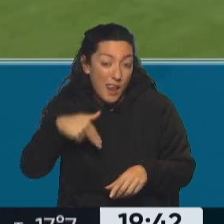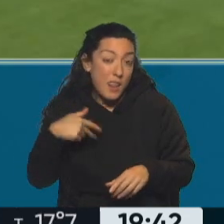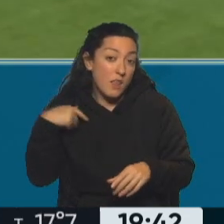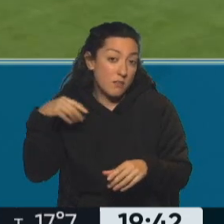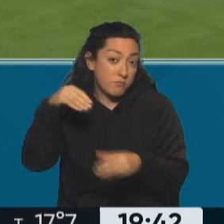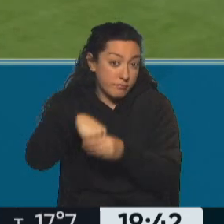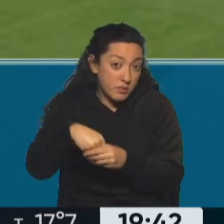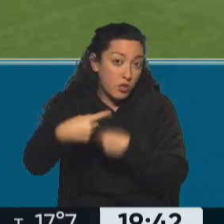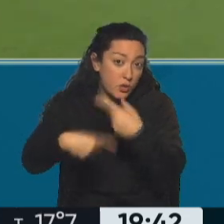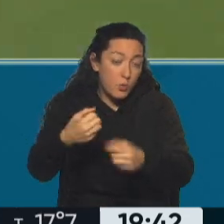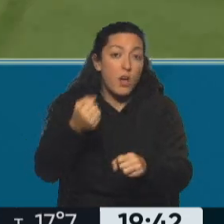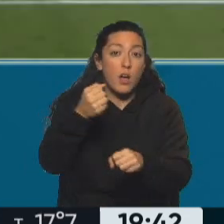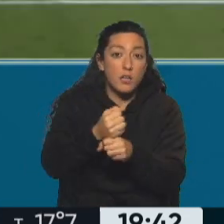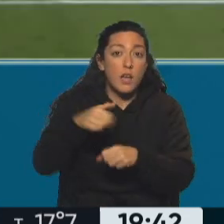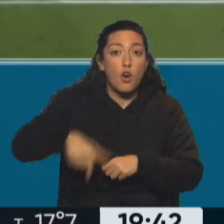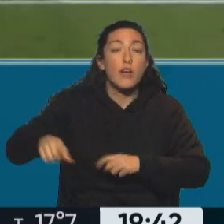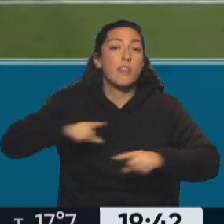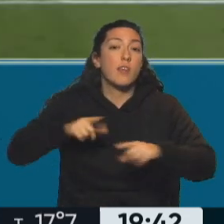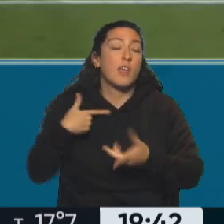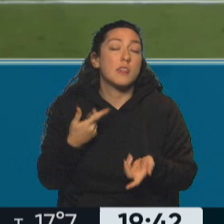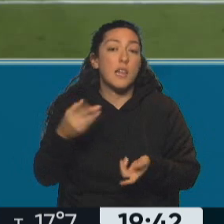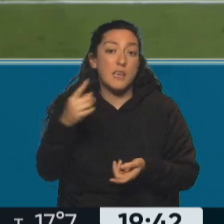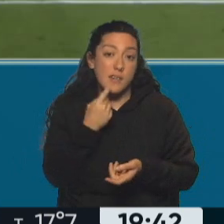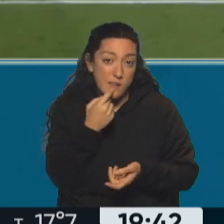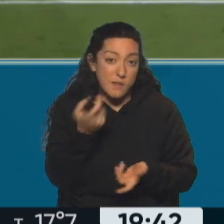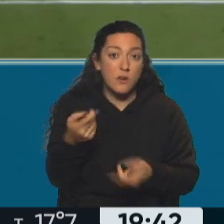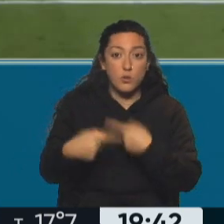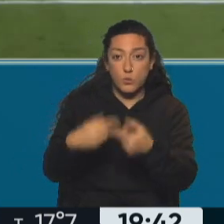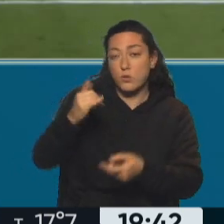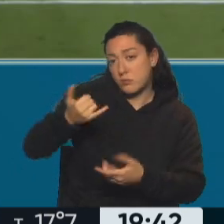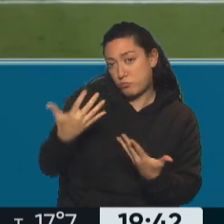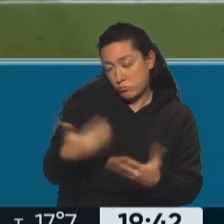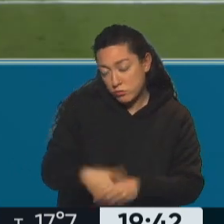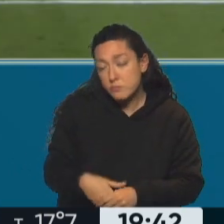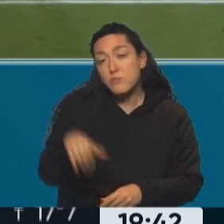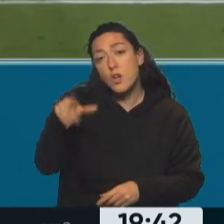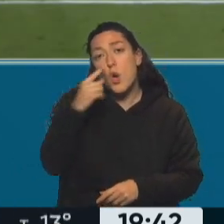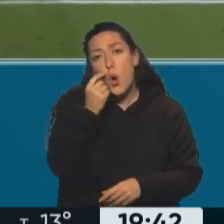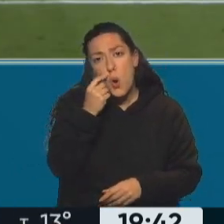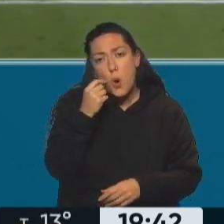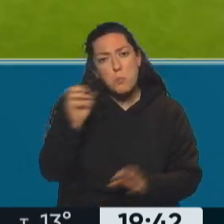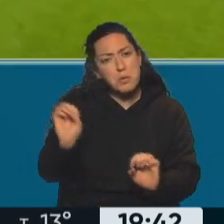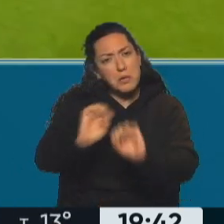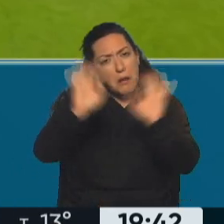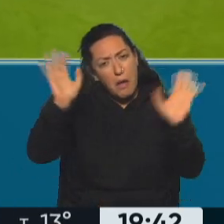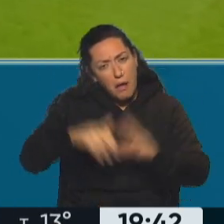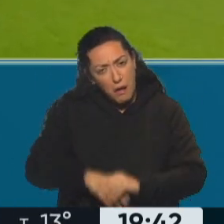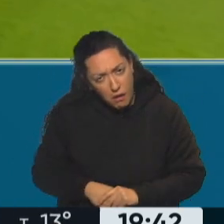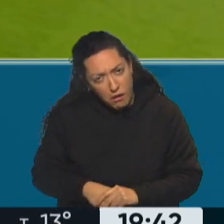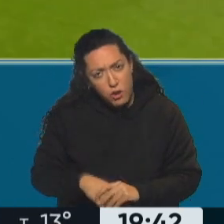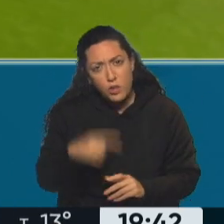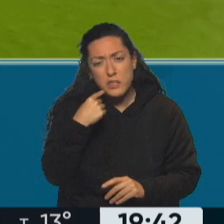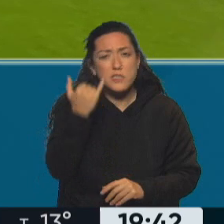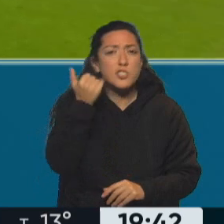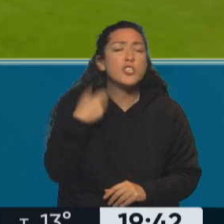y es dirigente de River. Porque hoy. Está Arnequian también. Claro, por supuesto que sí. Y Patanián es un tipo muy claro. Dice, yo ya lo